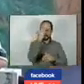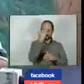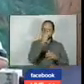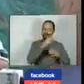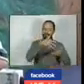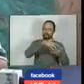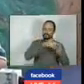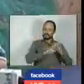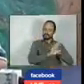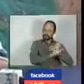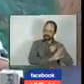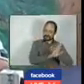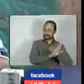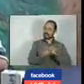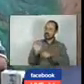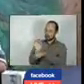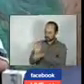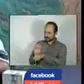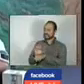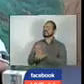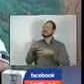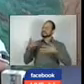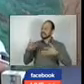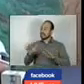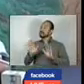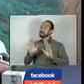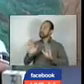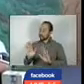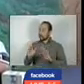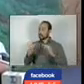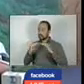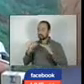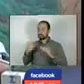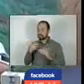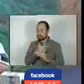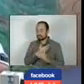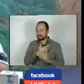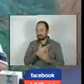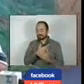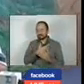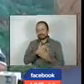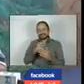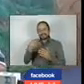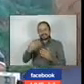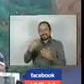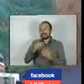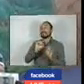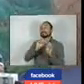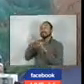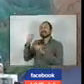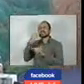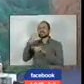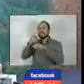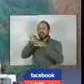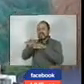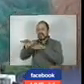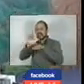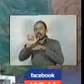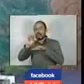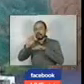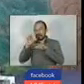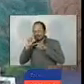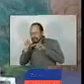serie de recomendaciones, pero además de eso sería conveniente ir a revisar la borda allá en el Bajo Lempa.